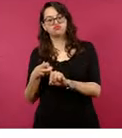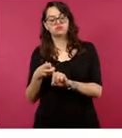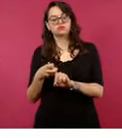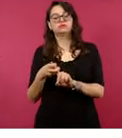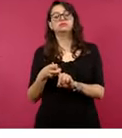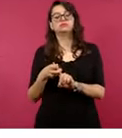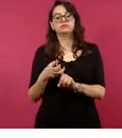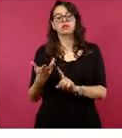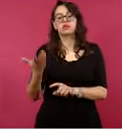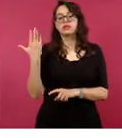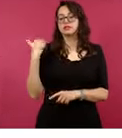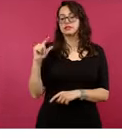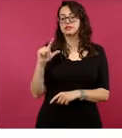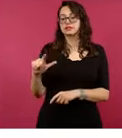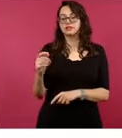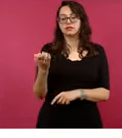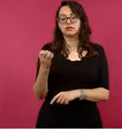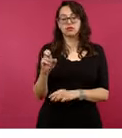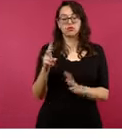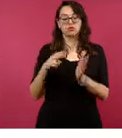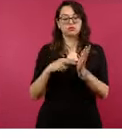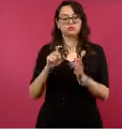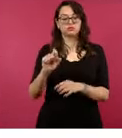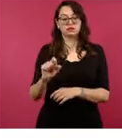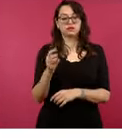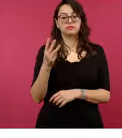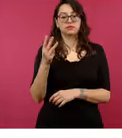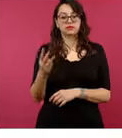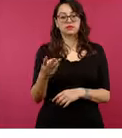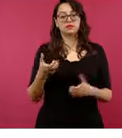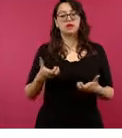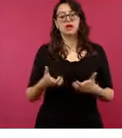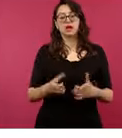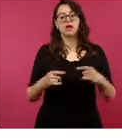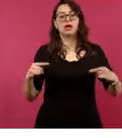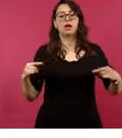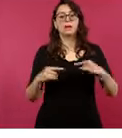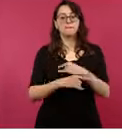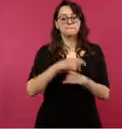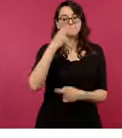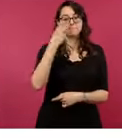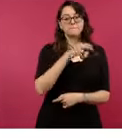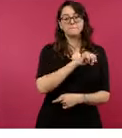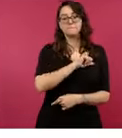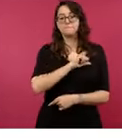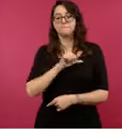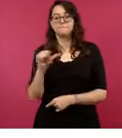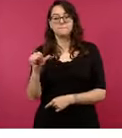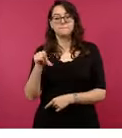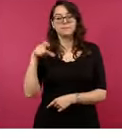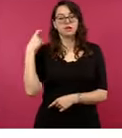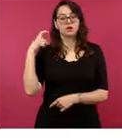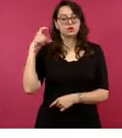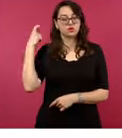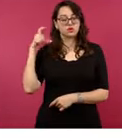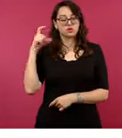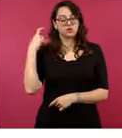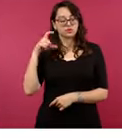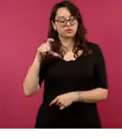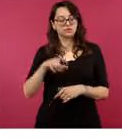ocurridos el 17 de enero del 2023 en la autopista México-Querétaro. De acuerdo con las